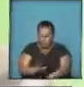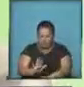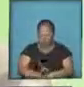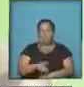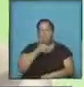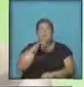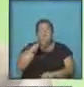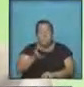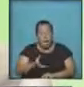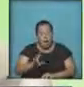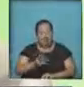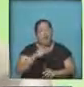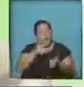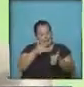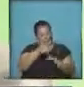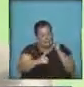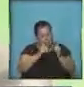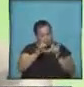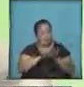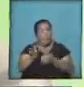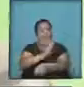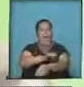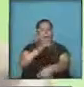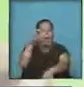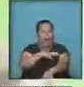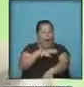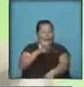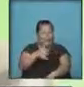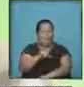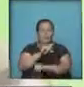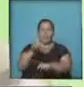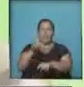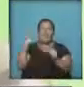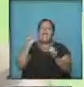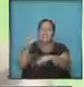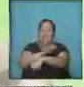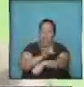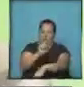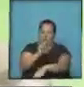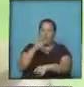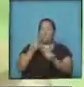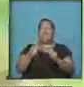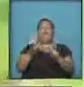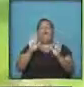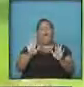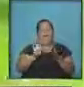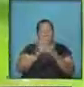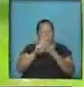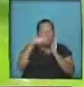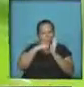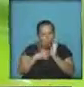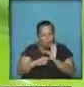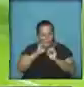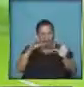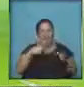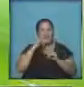Es conveniente, está muy bien lo que usted decía de lavarse con agua, lo que no conviene hacer es poner hielo, porque a veces... Vamos, repasamos punto por punto,